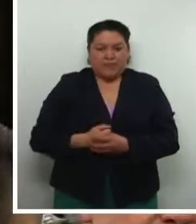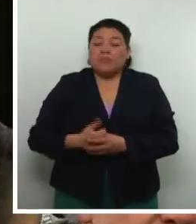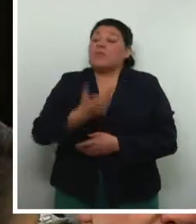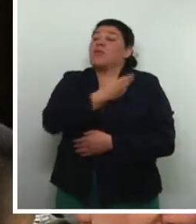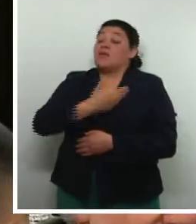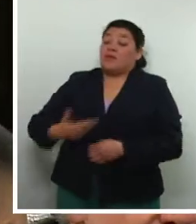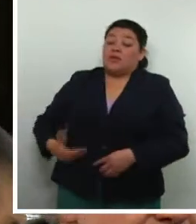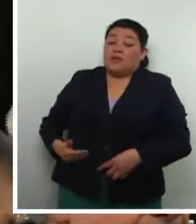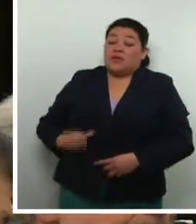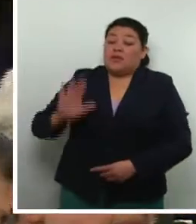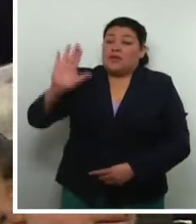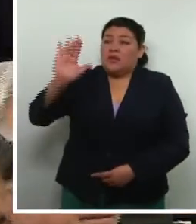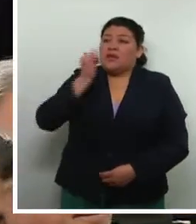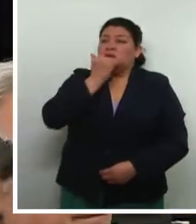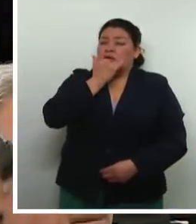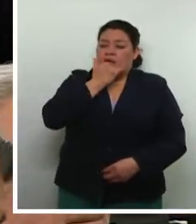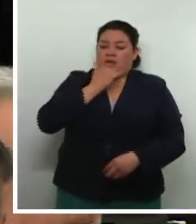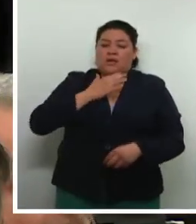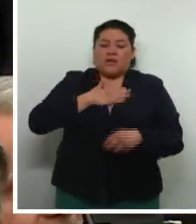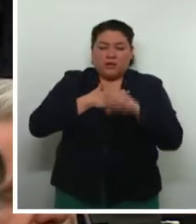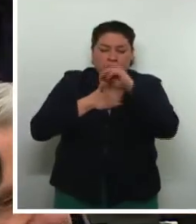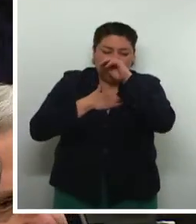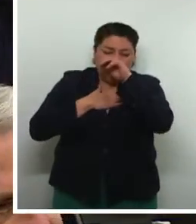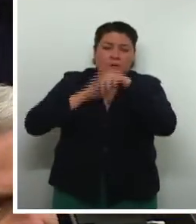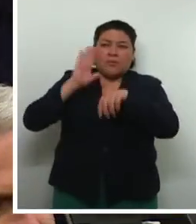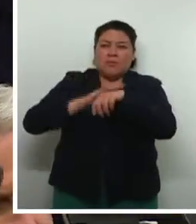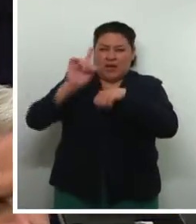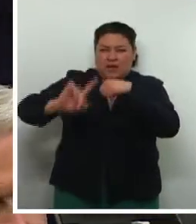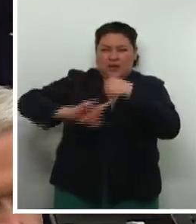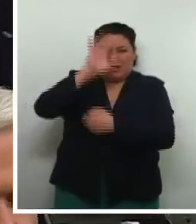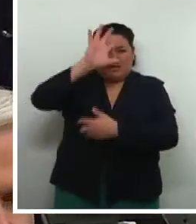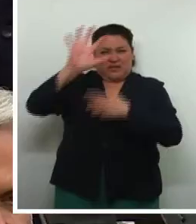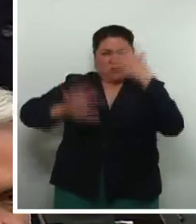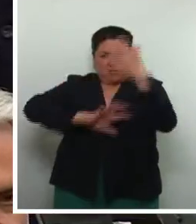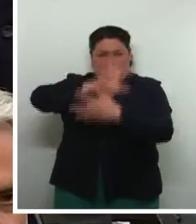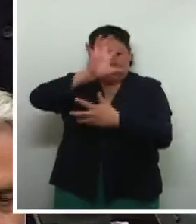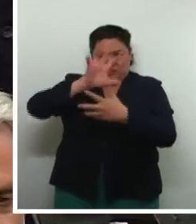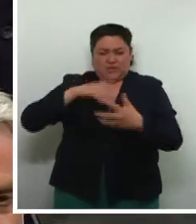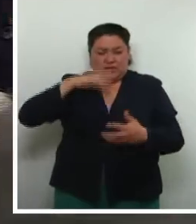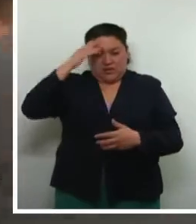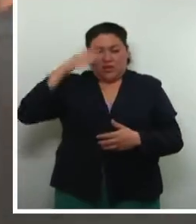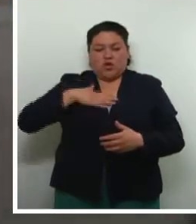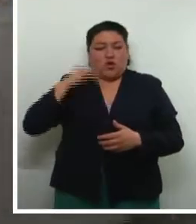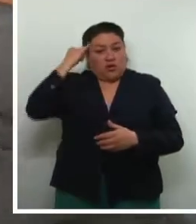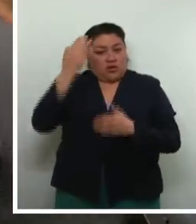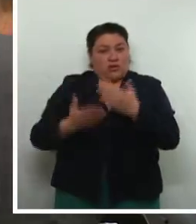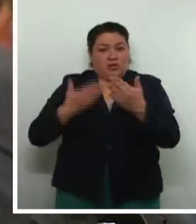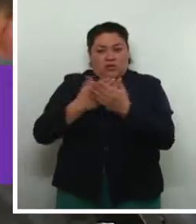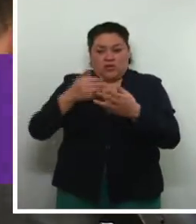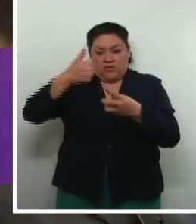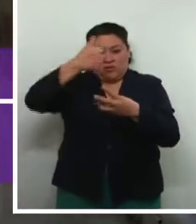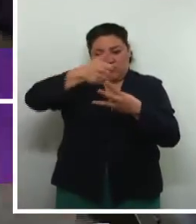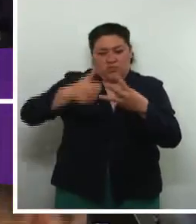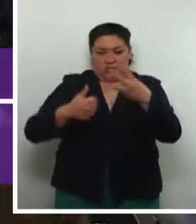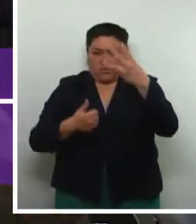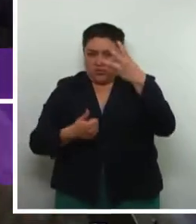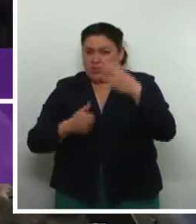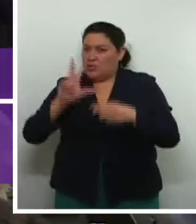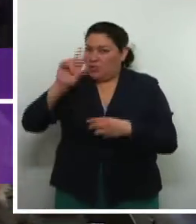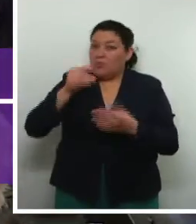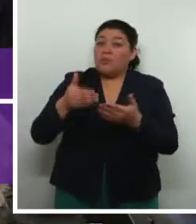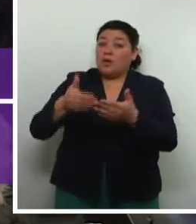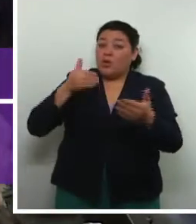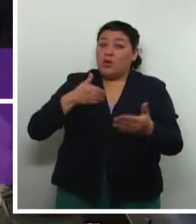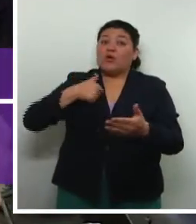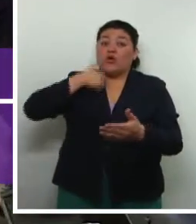Presidente, con el propósito no de polemizar con respecto a las 3 reservas, pero sí para clarificar el precedente